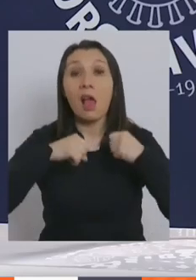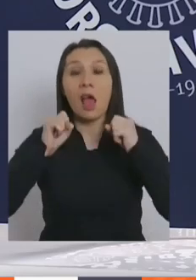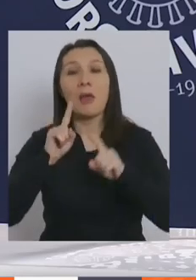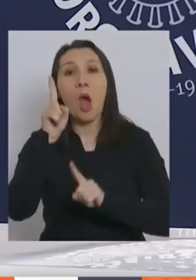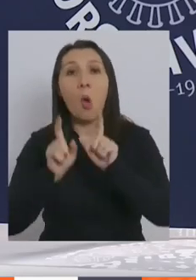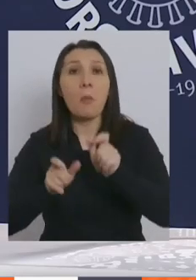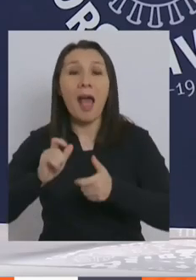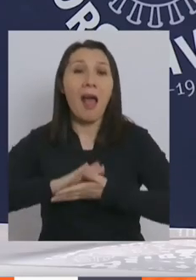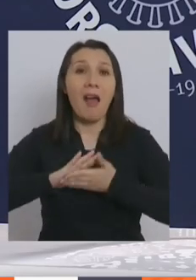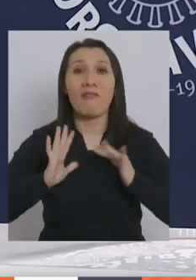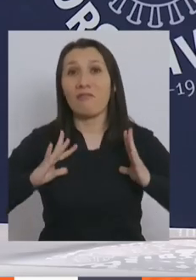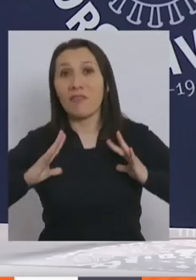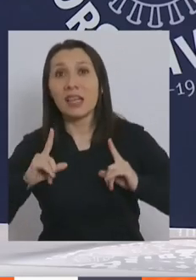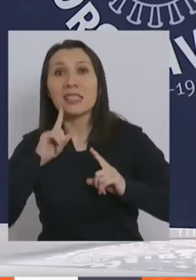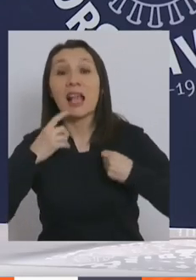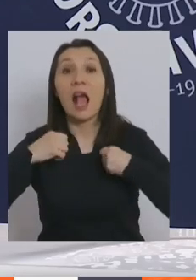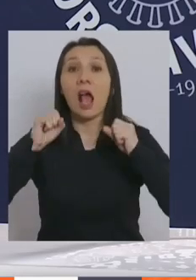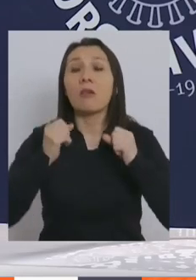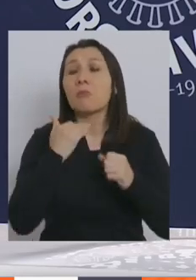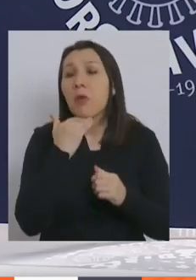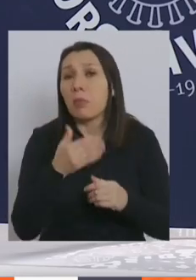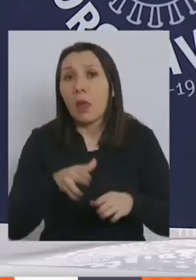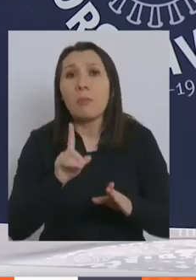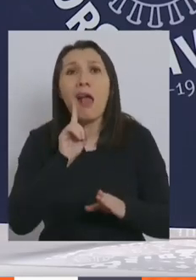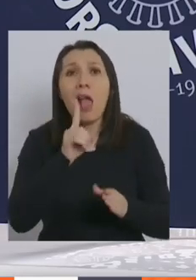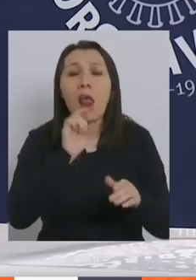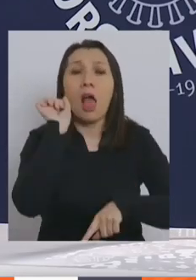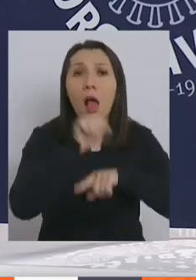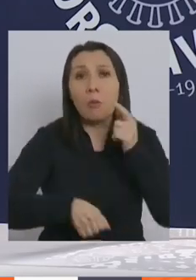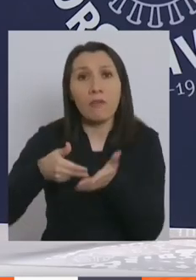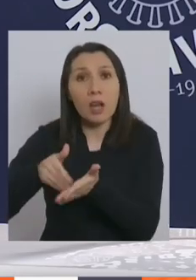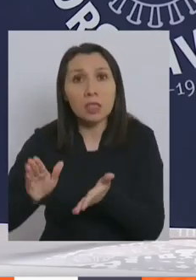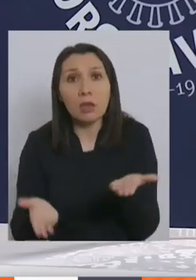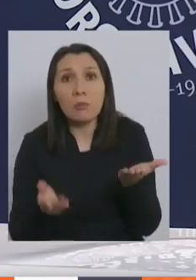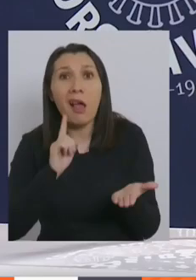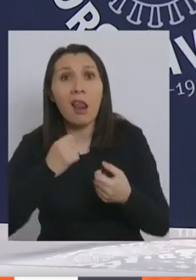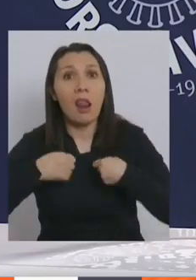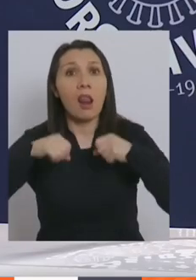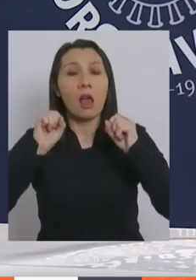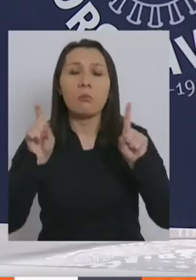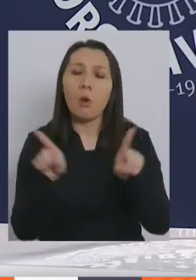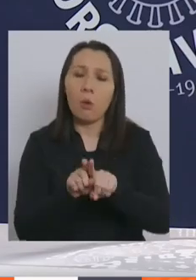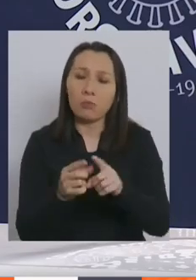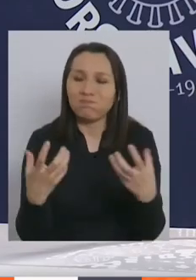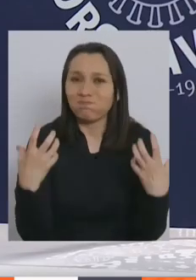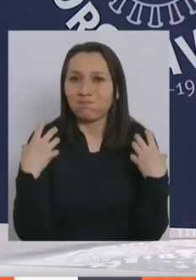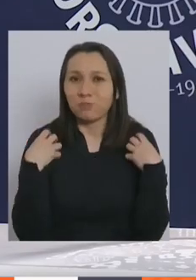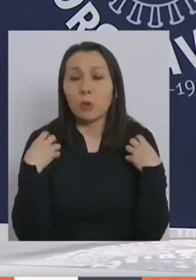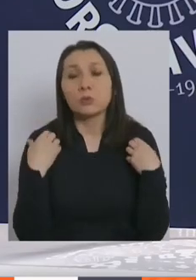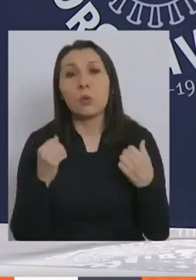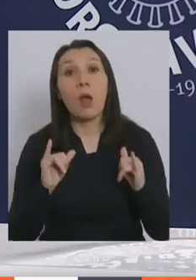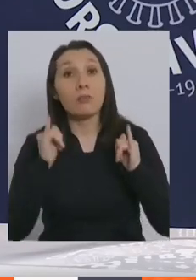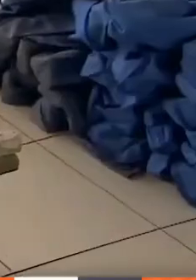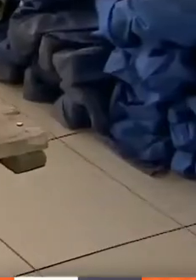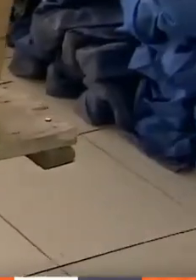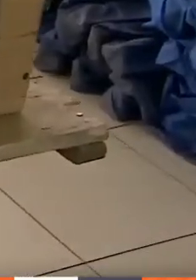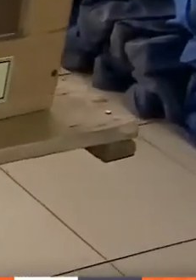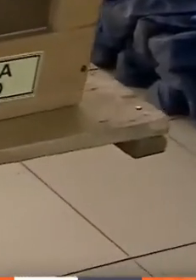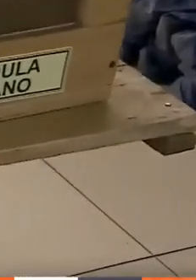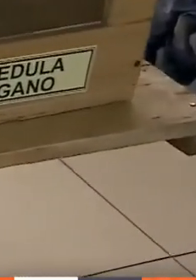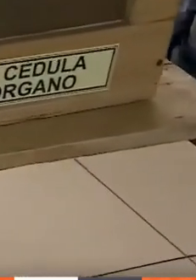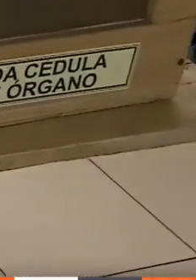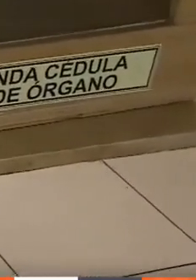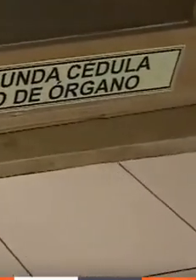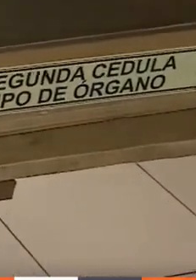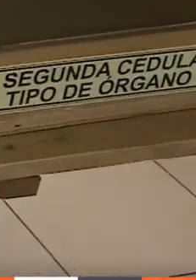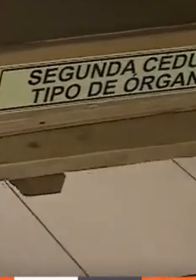festejar independientemente de cual se den los resultados que lo hagamos también con mucha responsabilidad ojalá en el hogar un